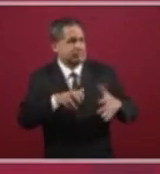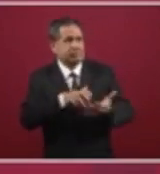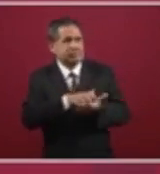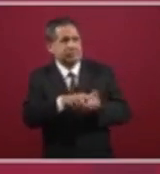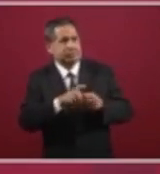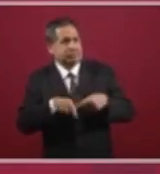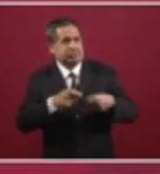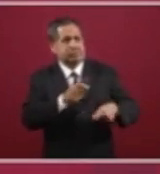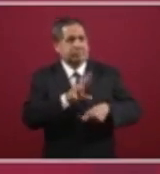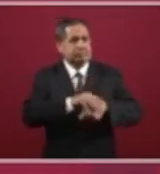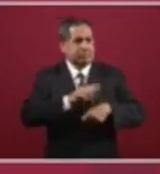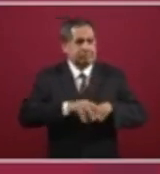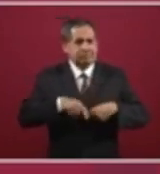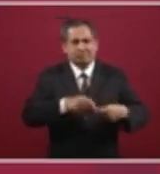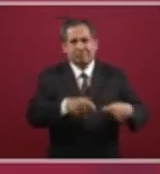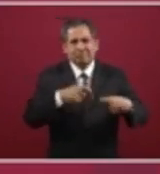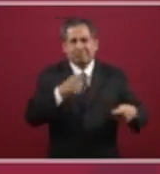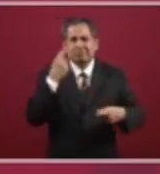concesionada?